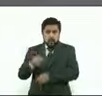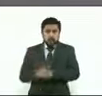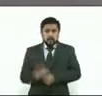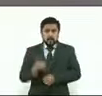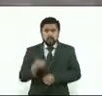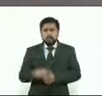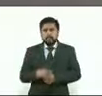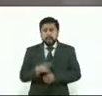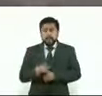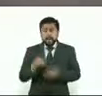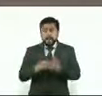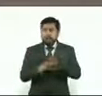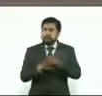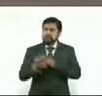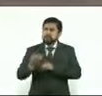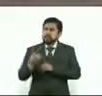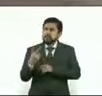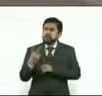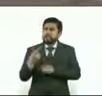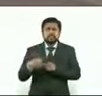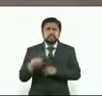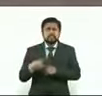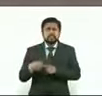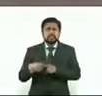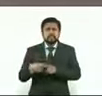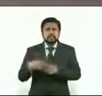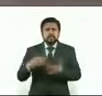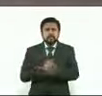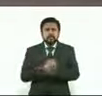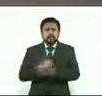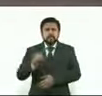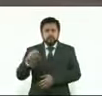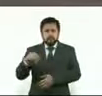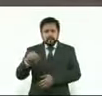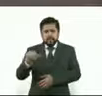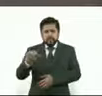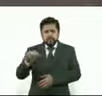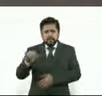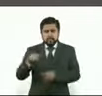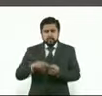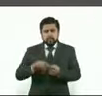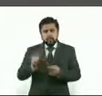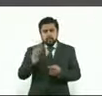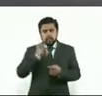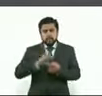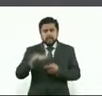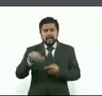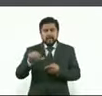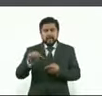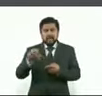83 ganó Casimiro Reyes en la rama varonil y en las damas María del Carmen Cárdenas.